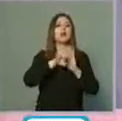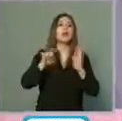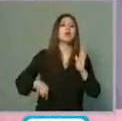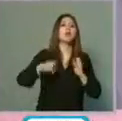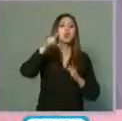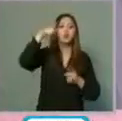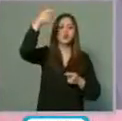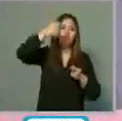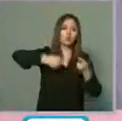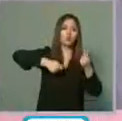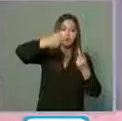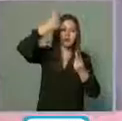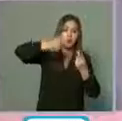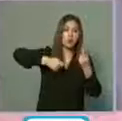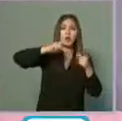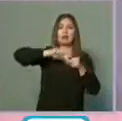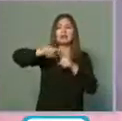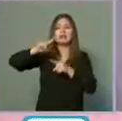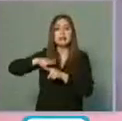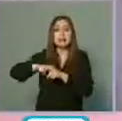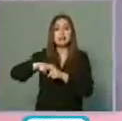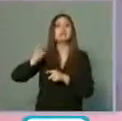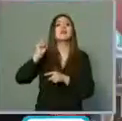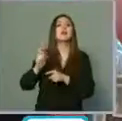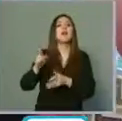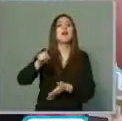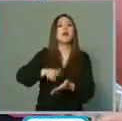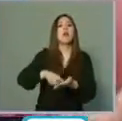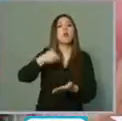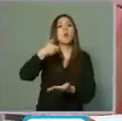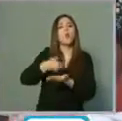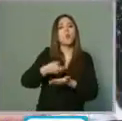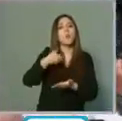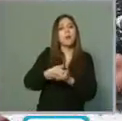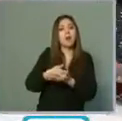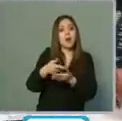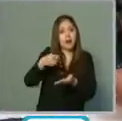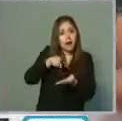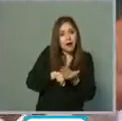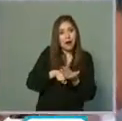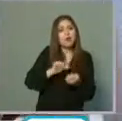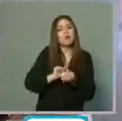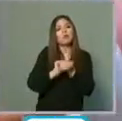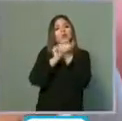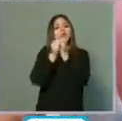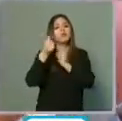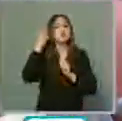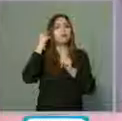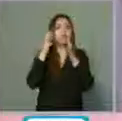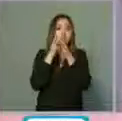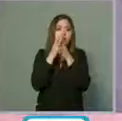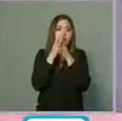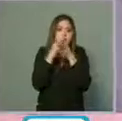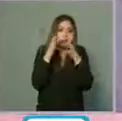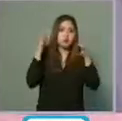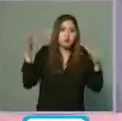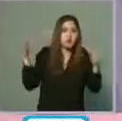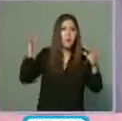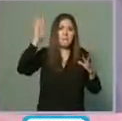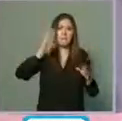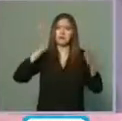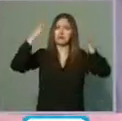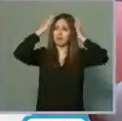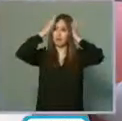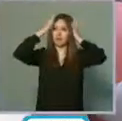está dañado y demás, lo que sucede es que la humedad penetra por ahí y hace que se infle el cabello y por eso de repente hay un look afro. Oye,